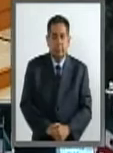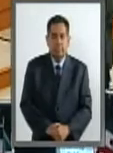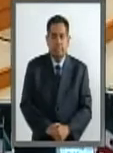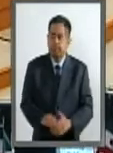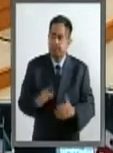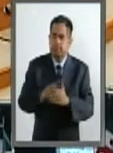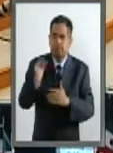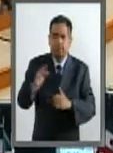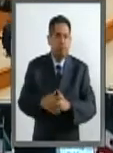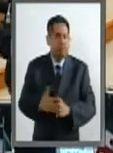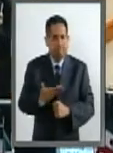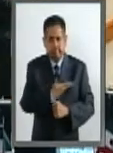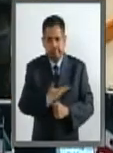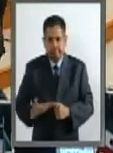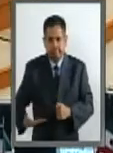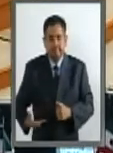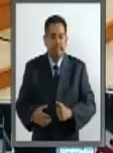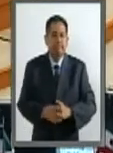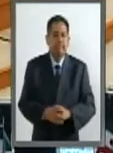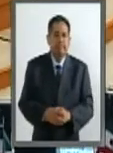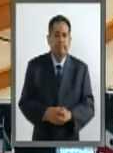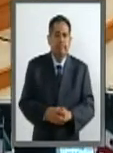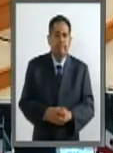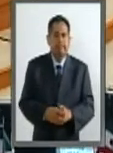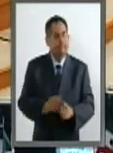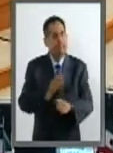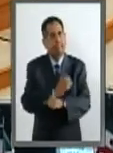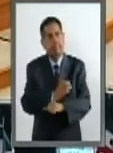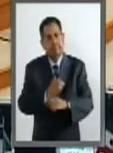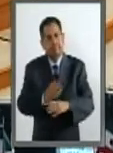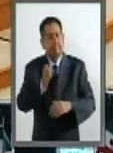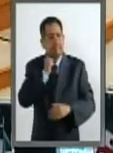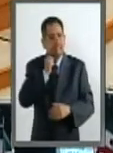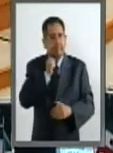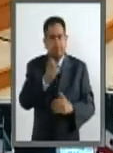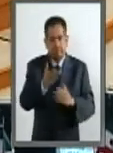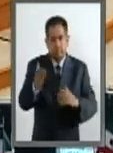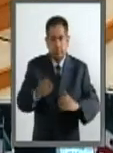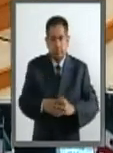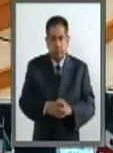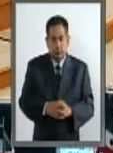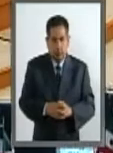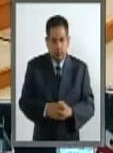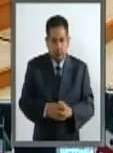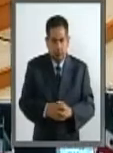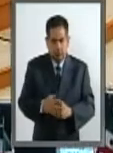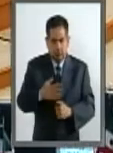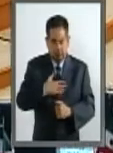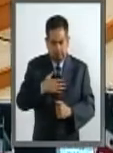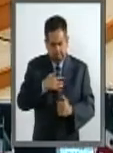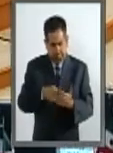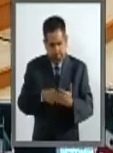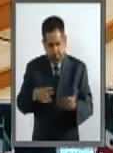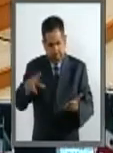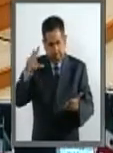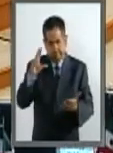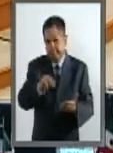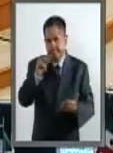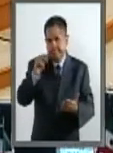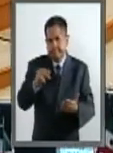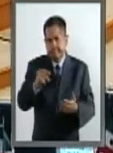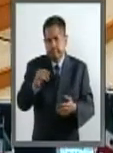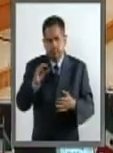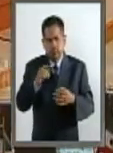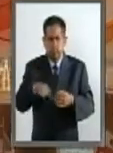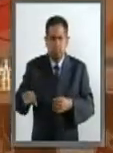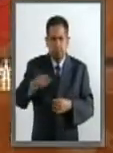Gracias, presidente. Compañeras y compañeros senadores, mi intervención en contra en estos puntos